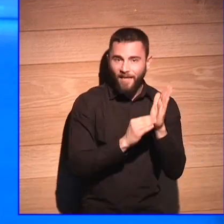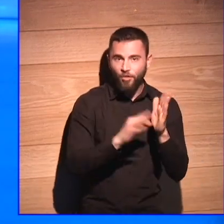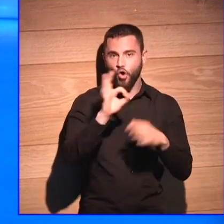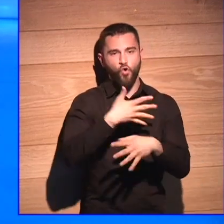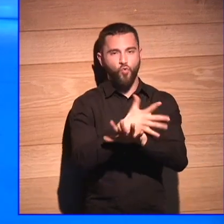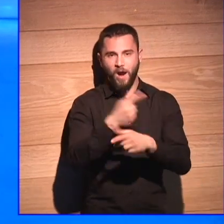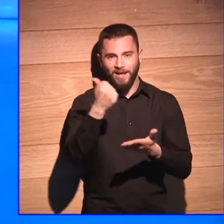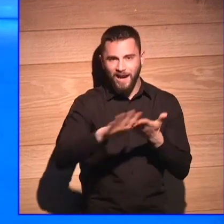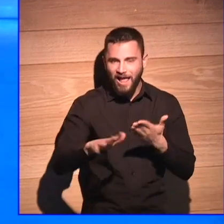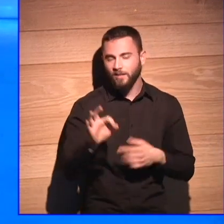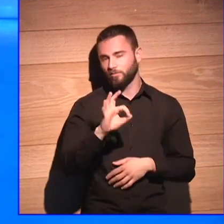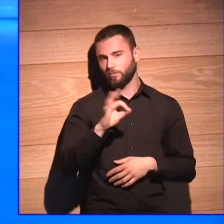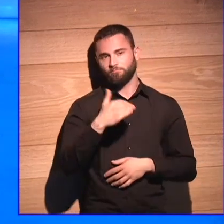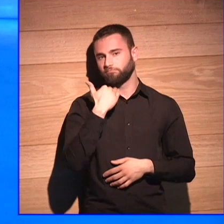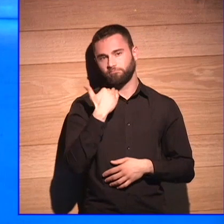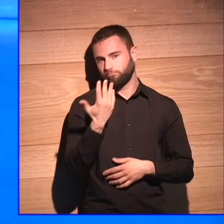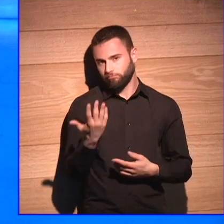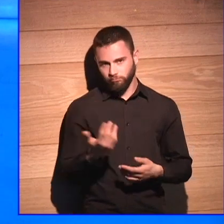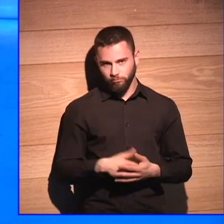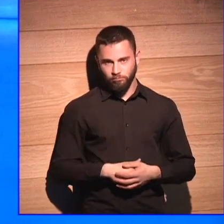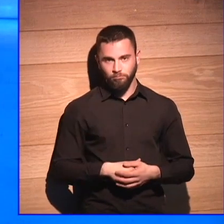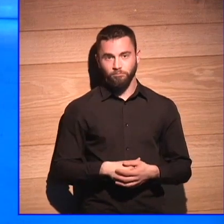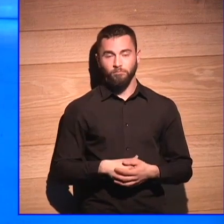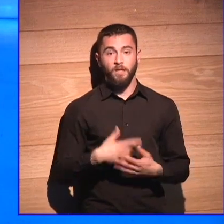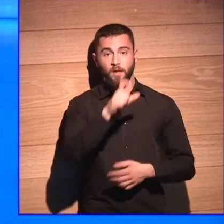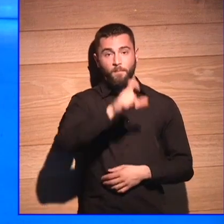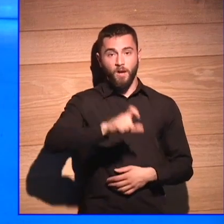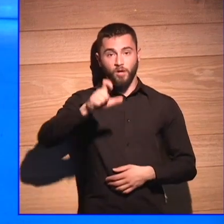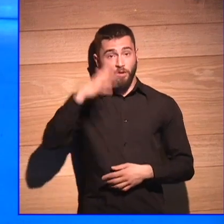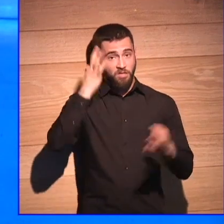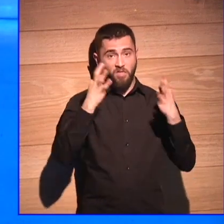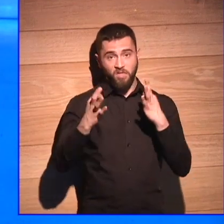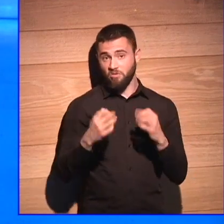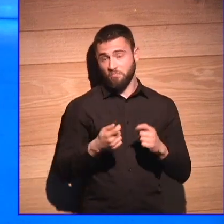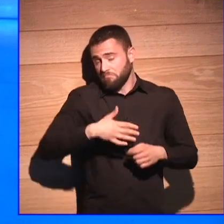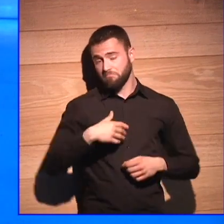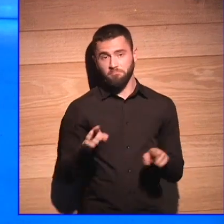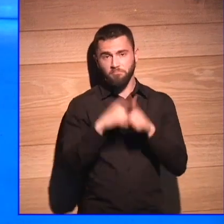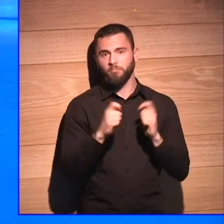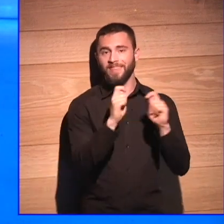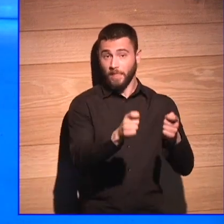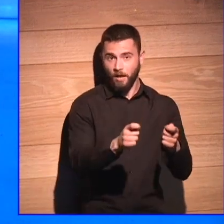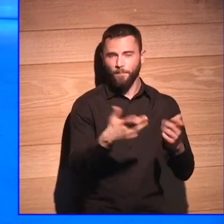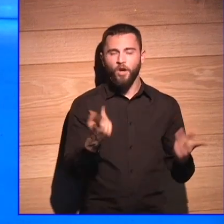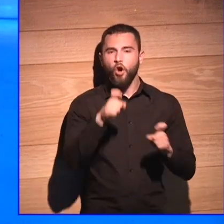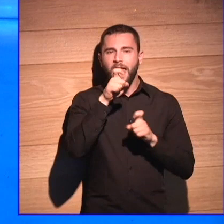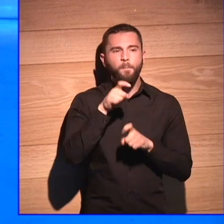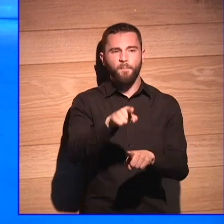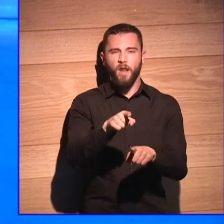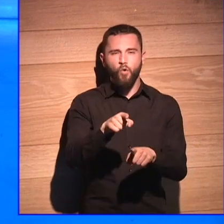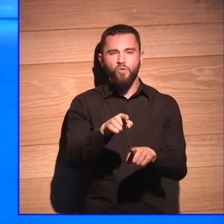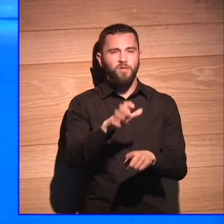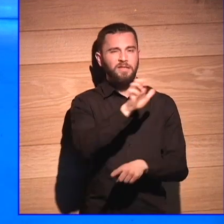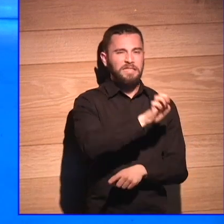en un juego gratis, a cambio de cosas. Y hay gente que está dispuesta a darlo. Pero no sé muy bien la pregunta respecto a Estados